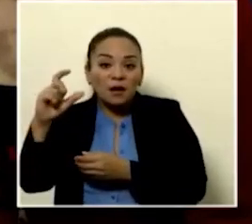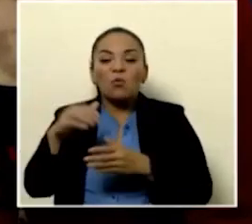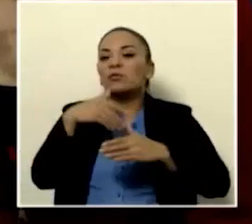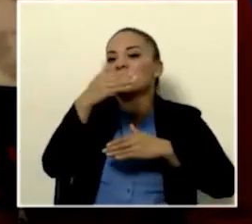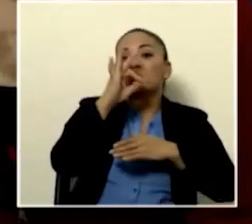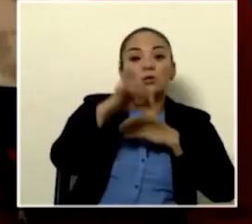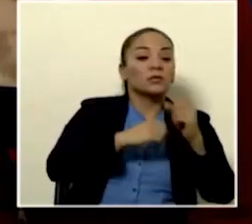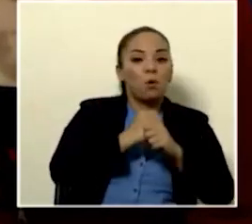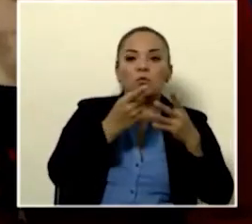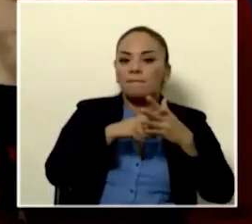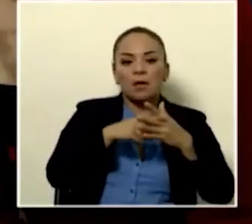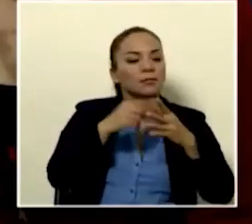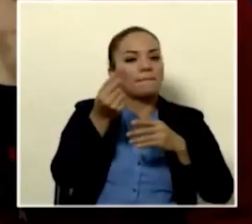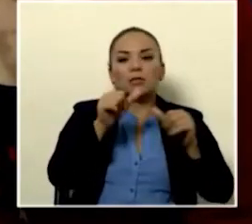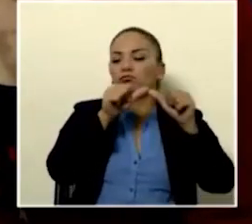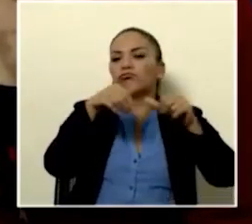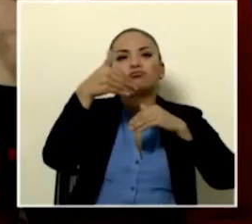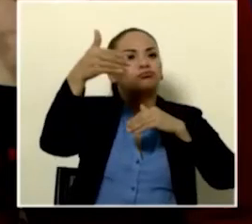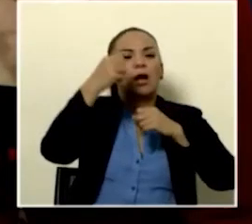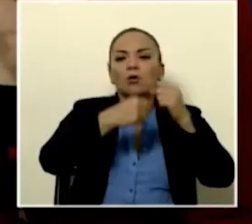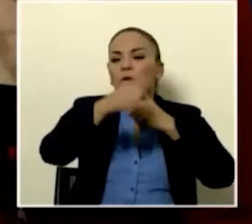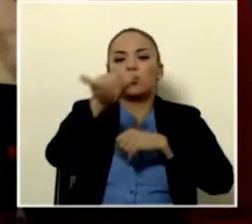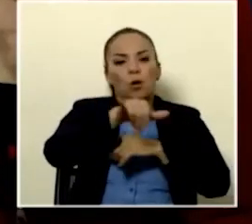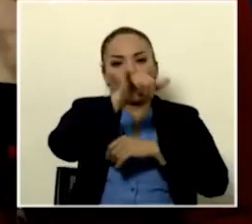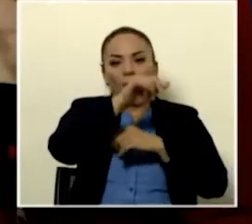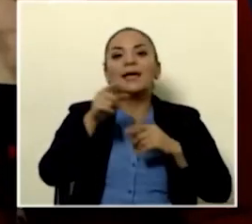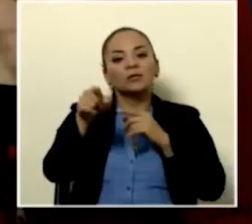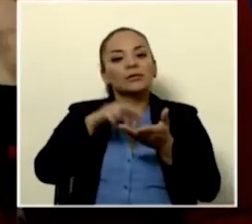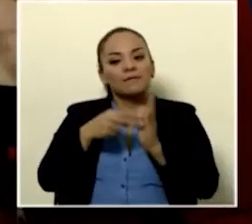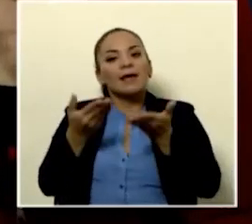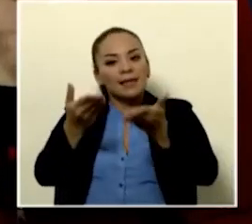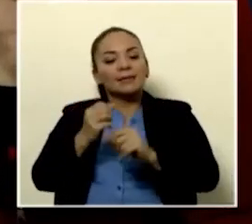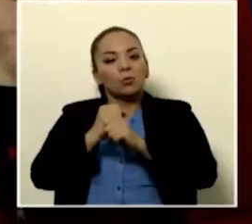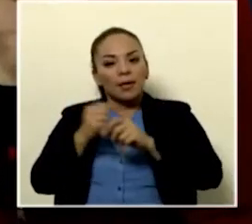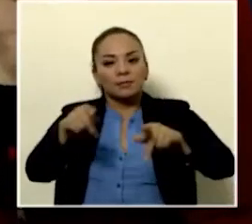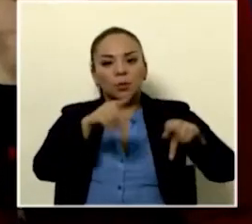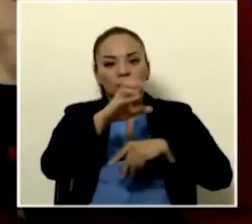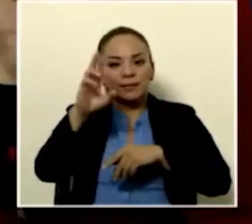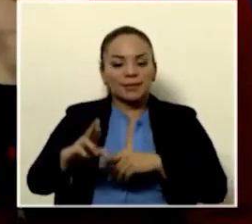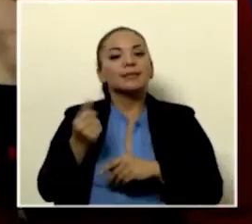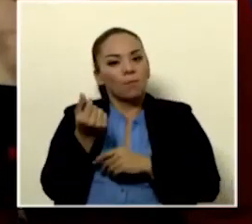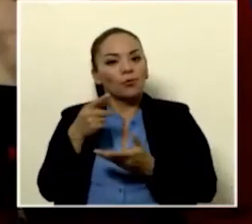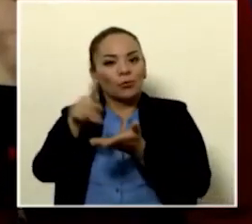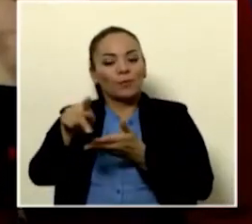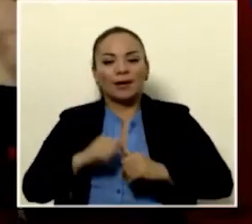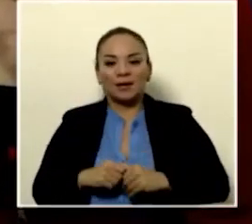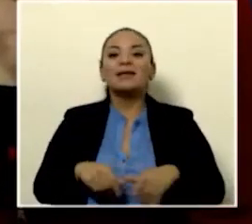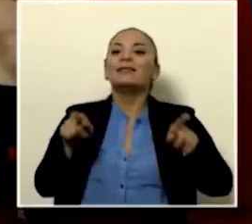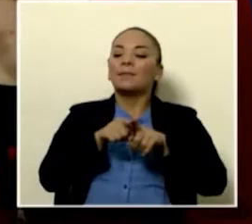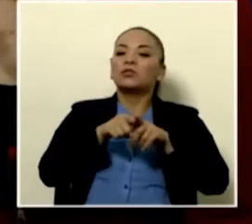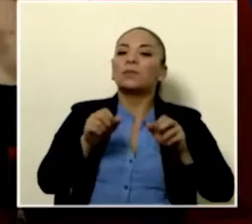este sentido creo que es un avance importante, no solamente para darle seguridad a los costarricenses sobre el monto que tienen que pagar, sino que le va a permitir a